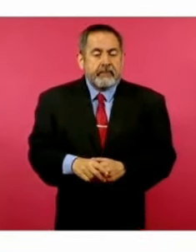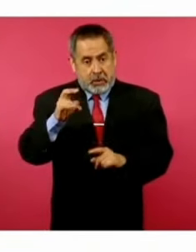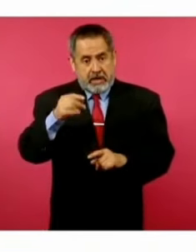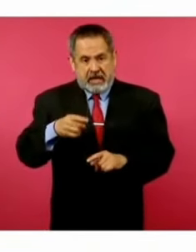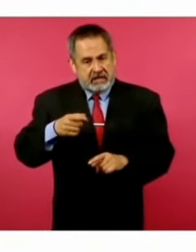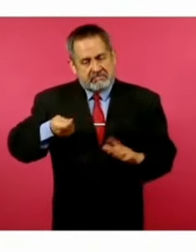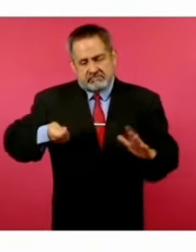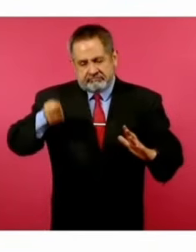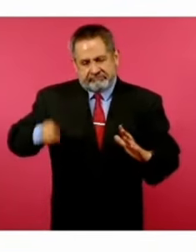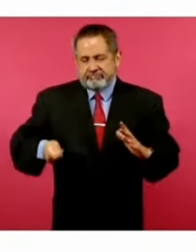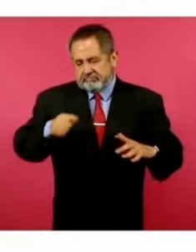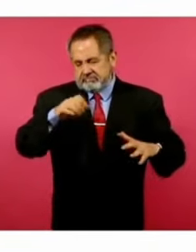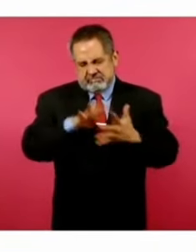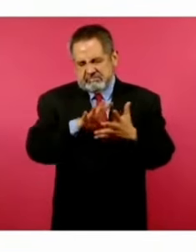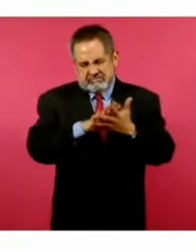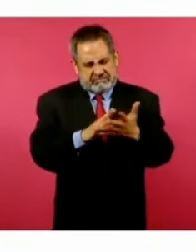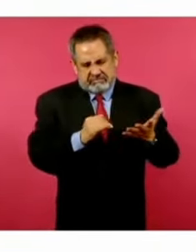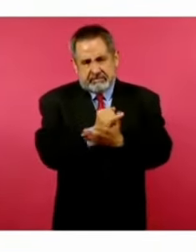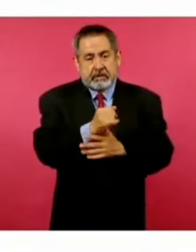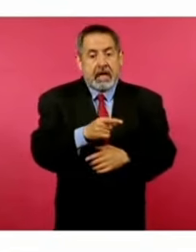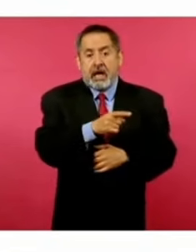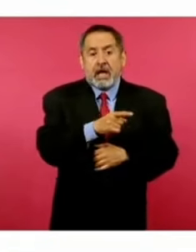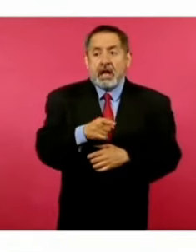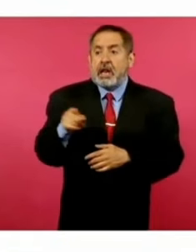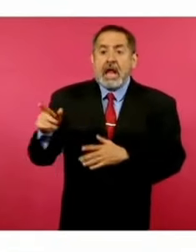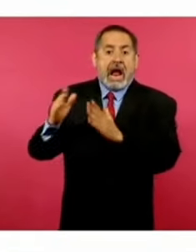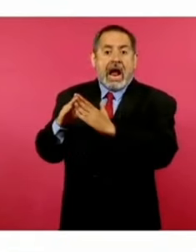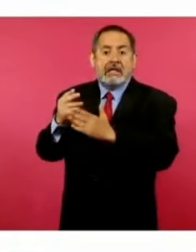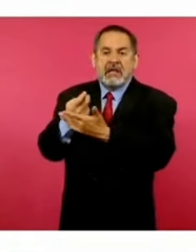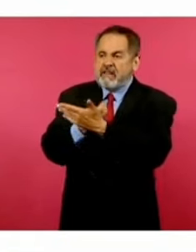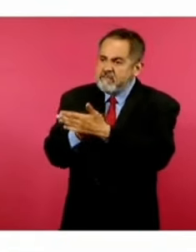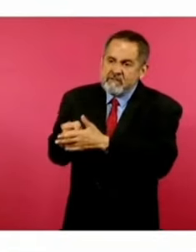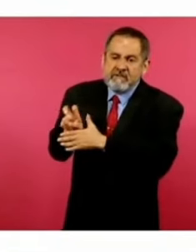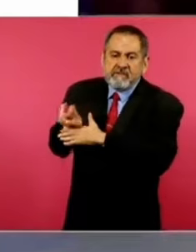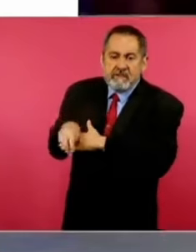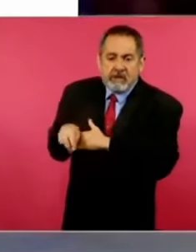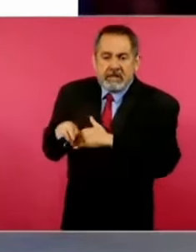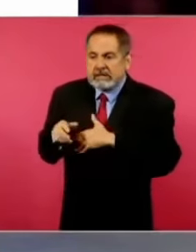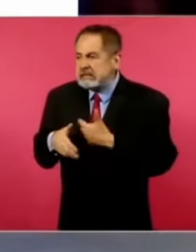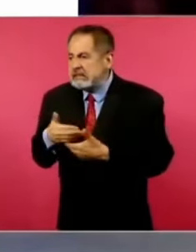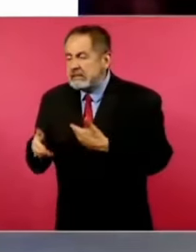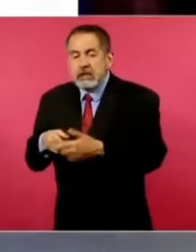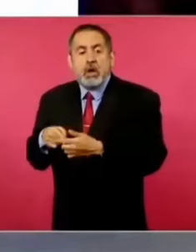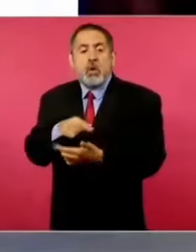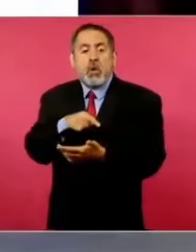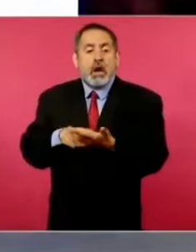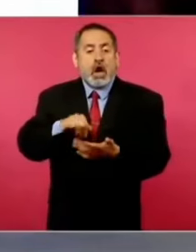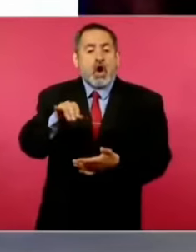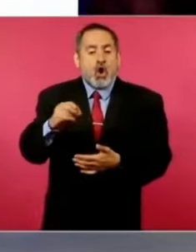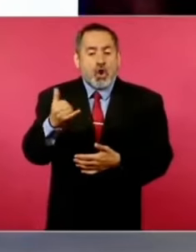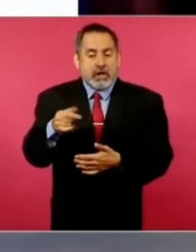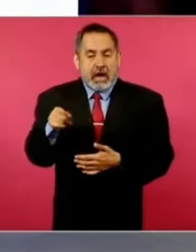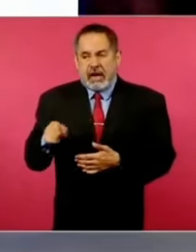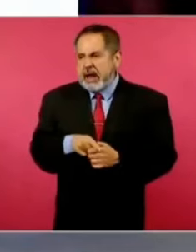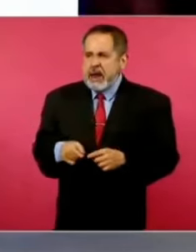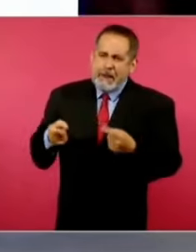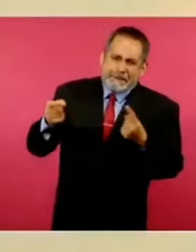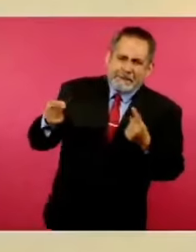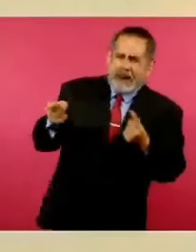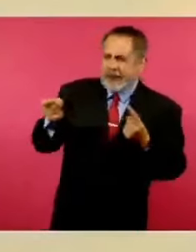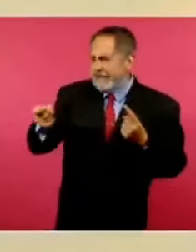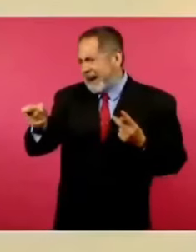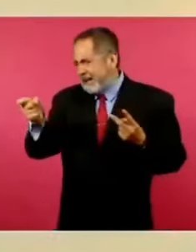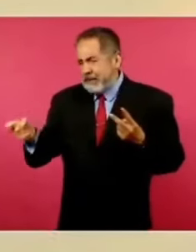hoy sentenci con otra persona ingresó a un domicilio ubicado en la Colonia La joya lugar en el que disparó contra las tres víctimas